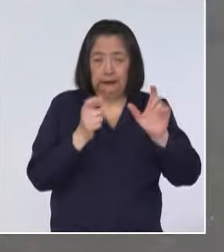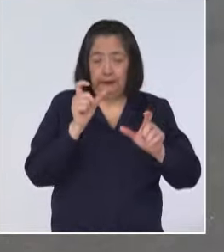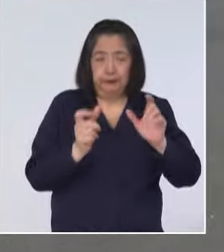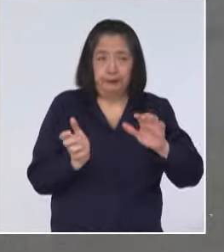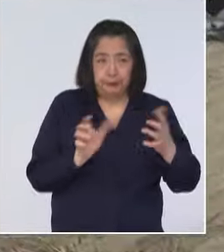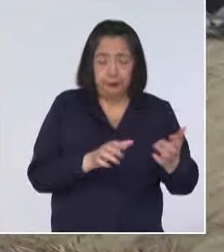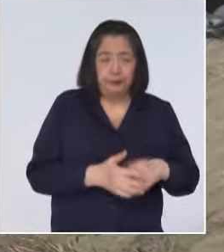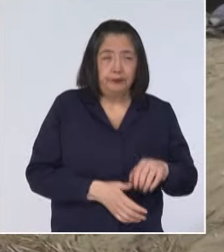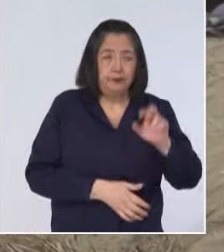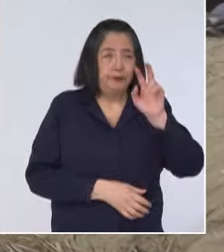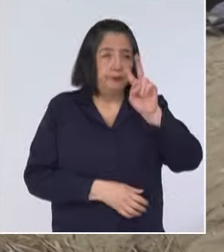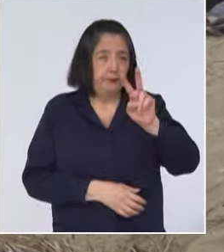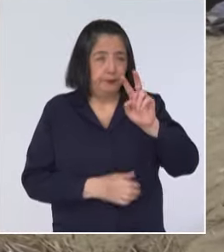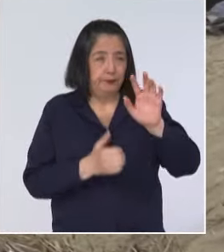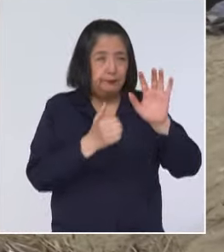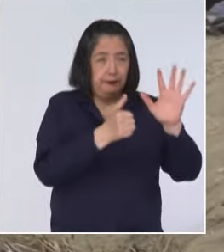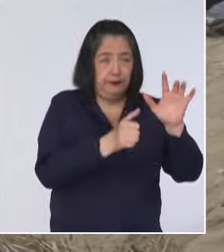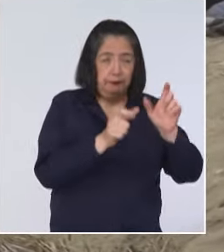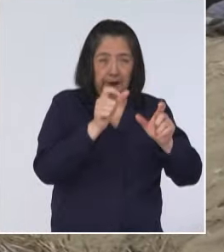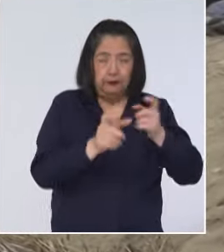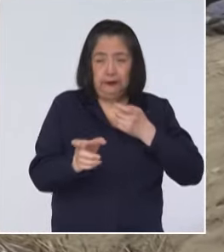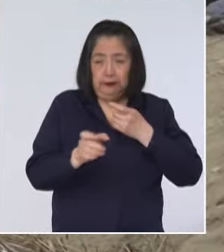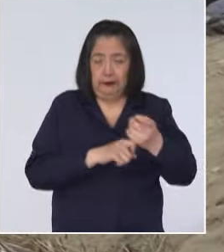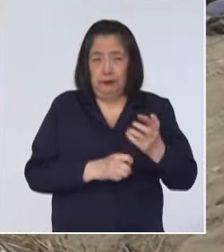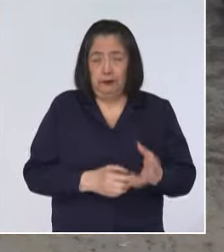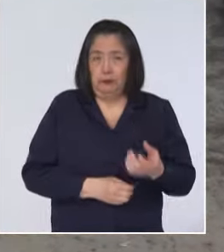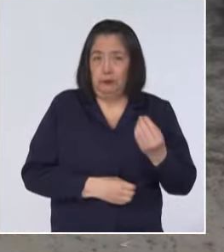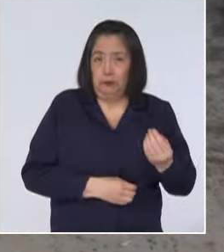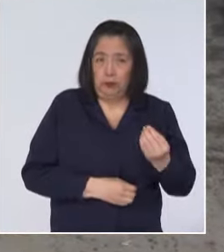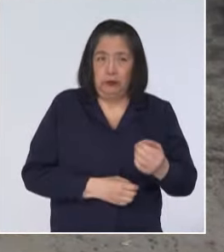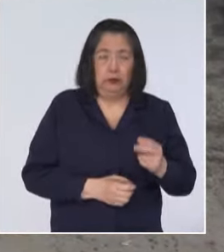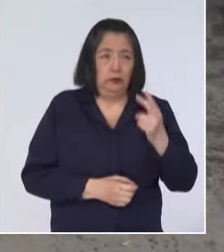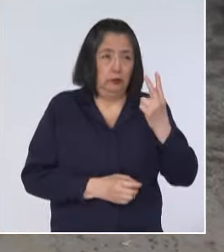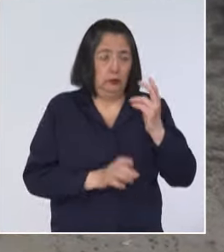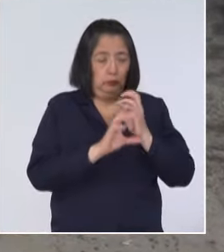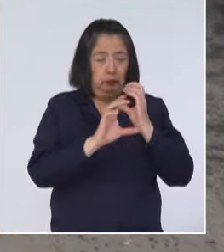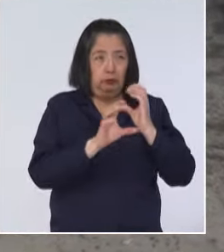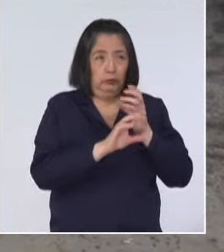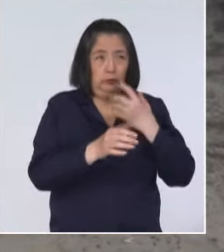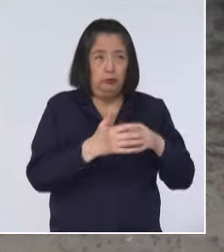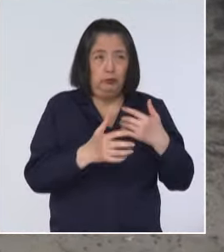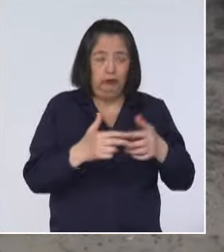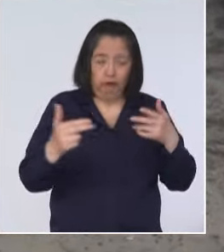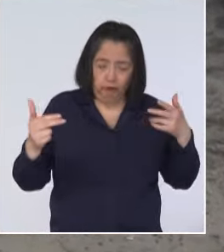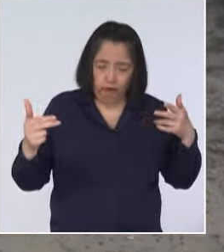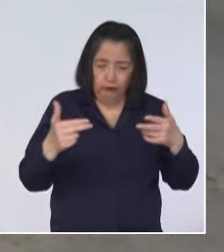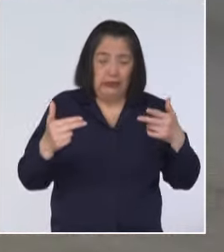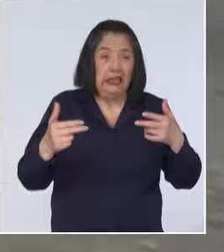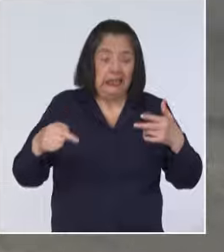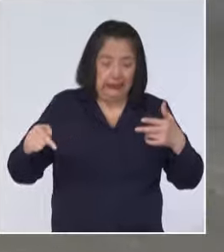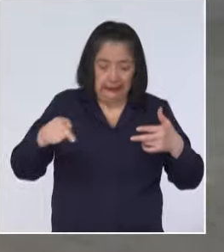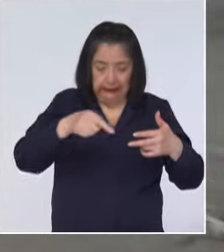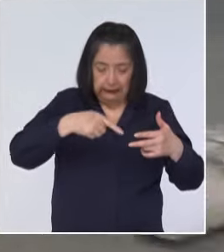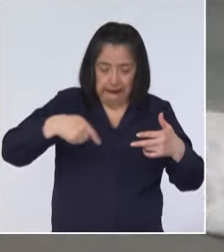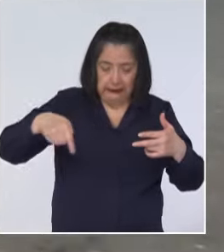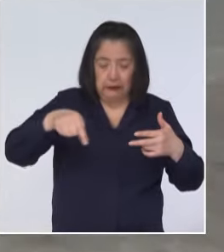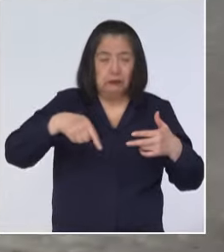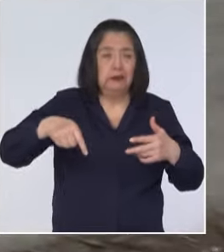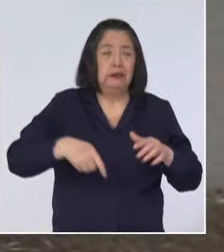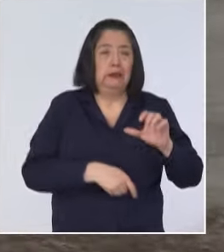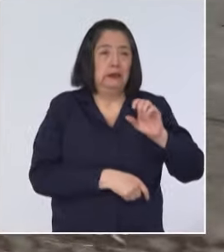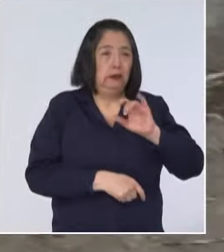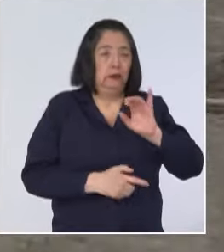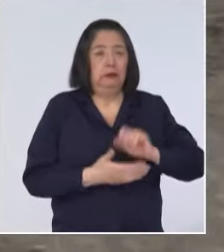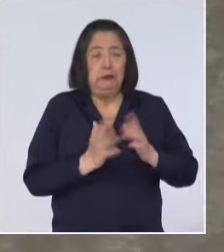murieron y otras 26 resultaron heridas, luego de que 2 buses se estrellaran cerca al óvalo Chicama, en Ascope, La